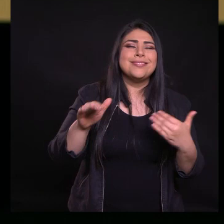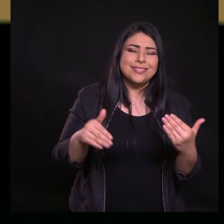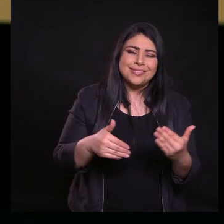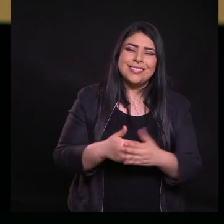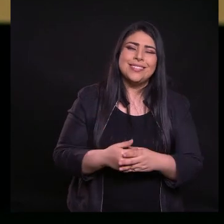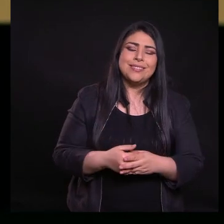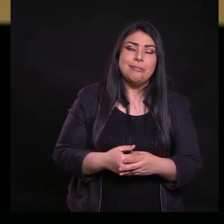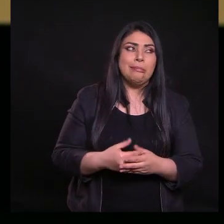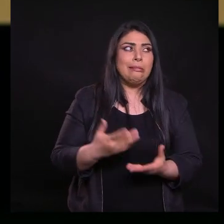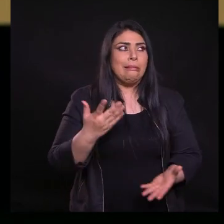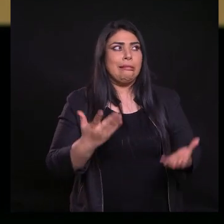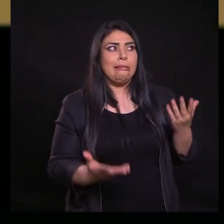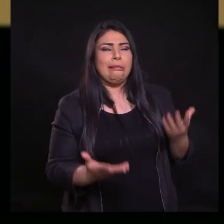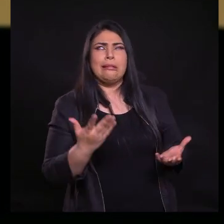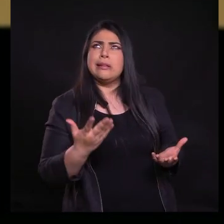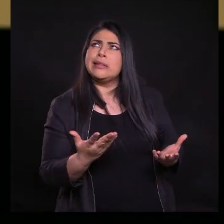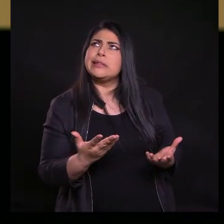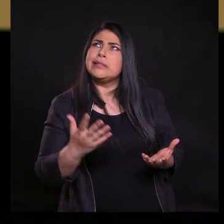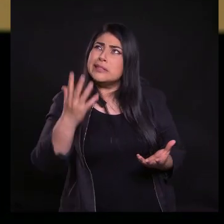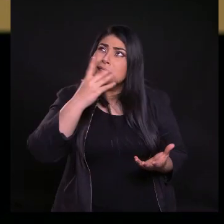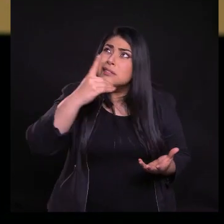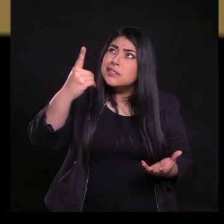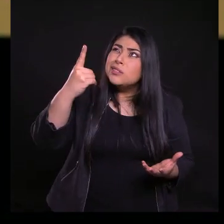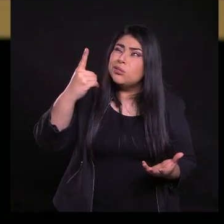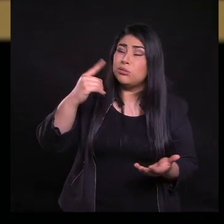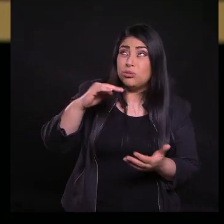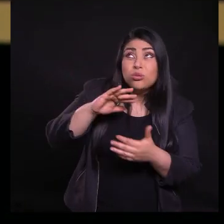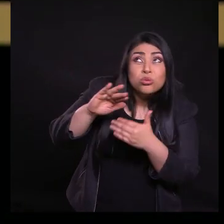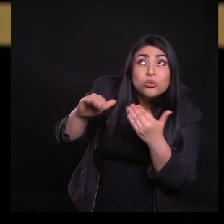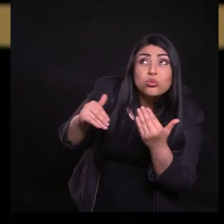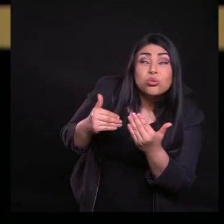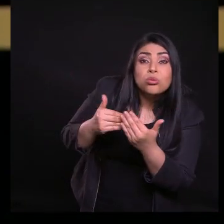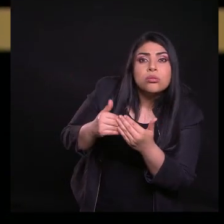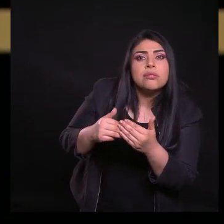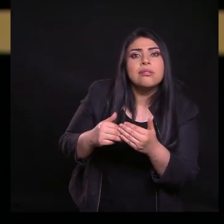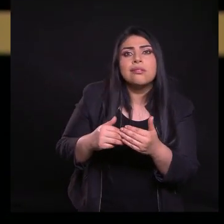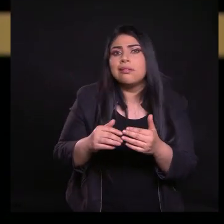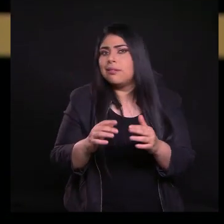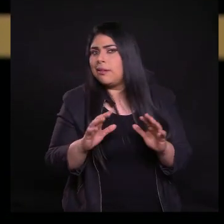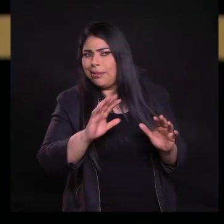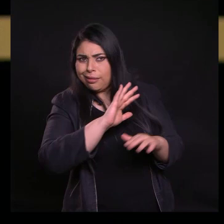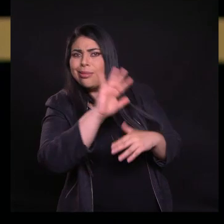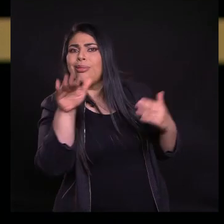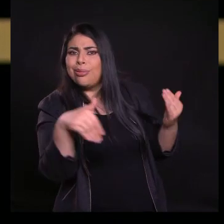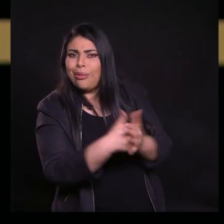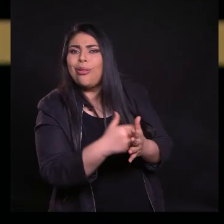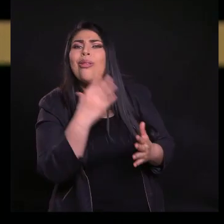a veces uno y ceros señor pero no estás exagerando no es que lo que hizo en la cruz